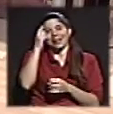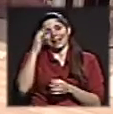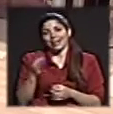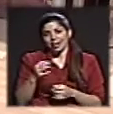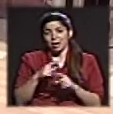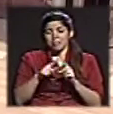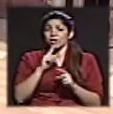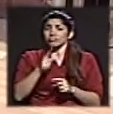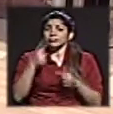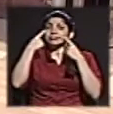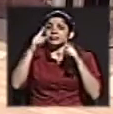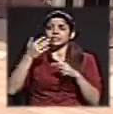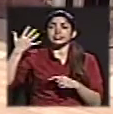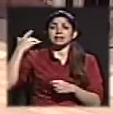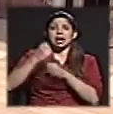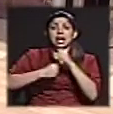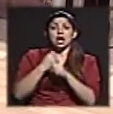año 48